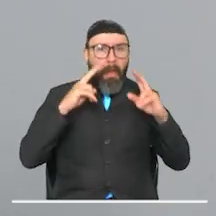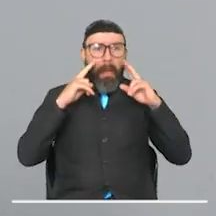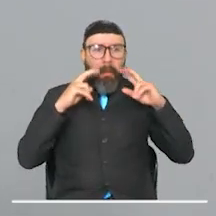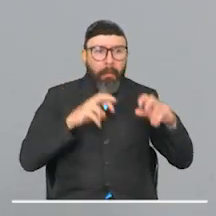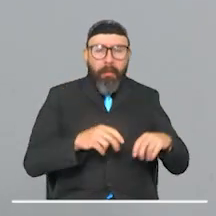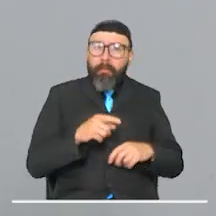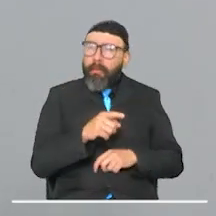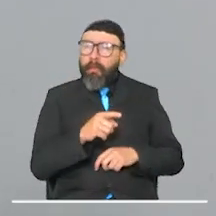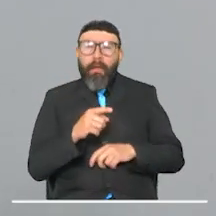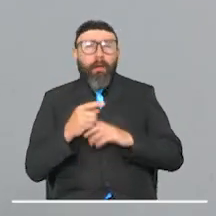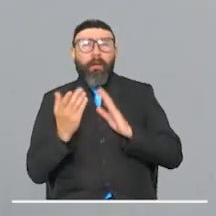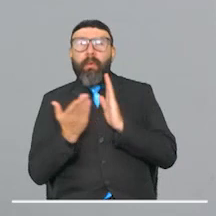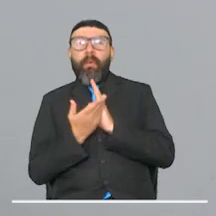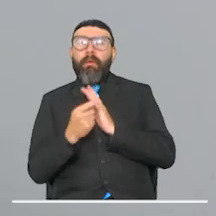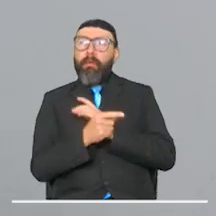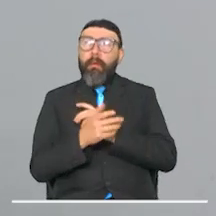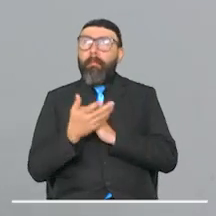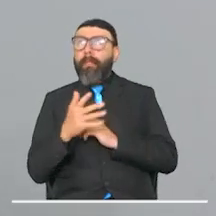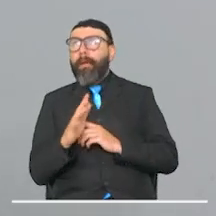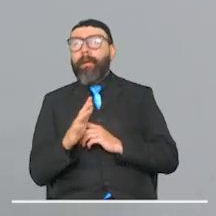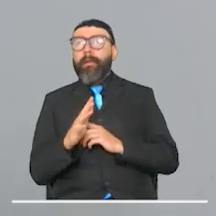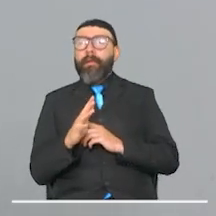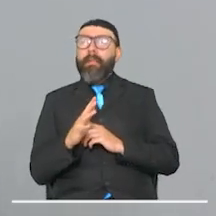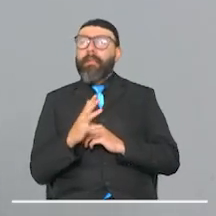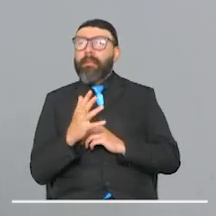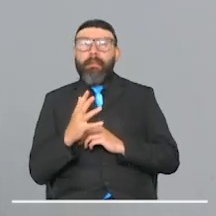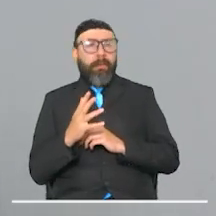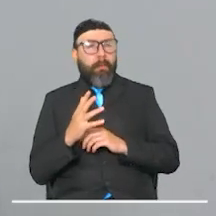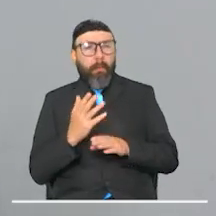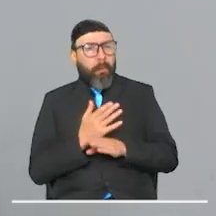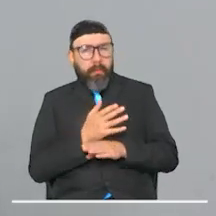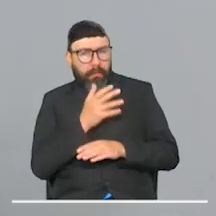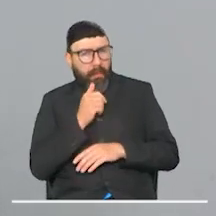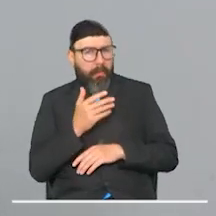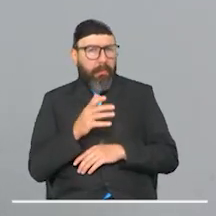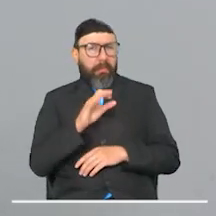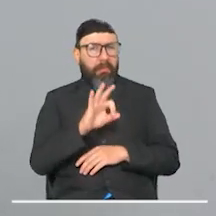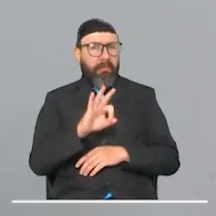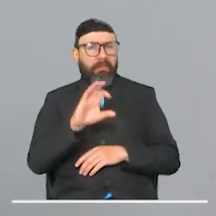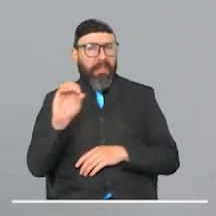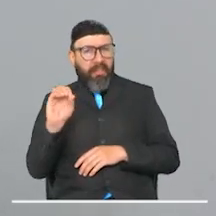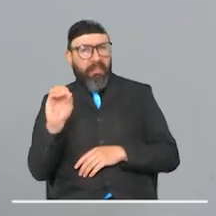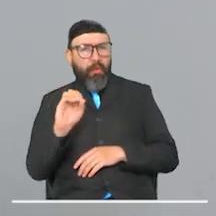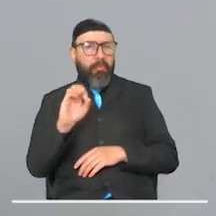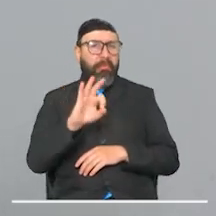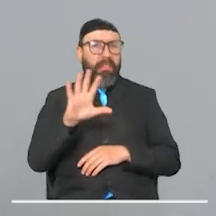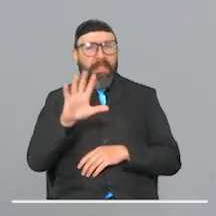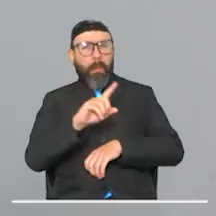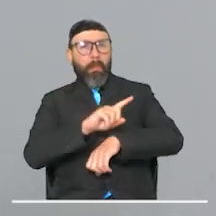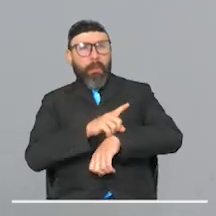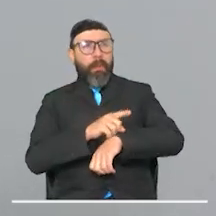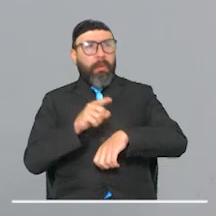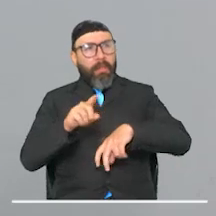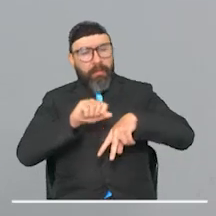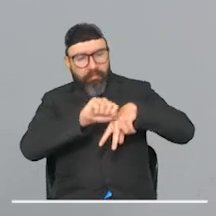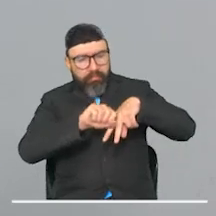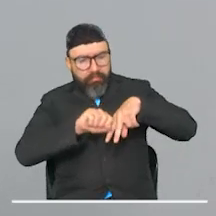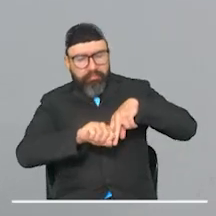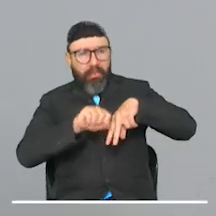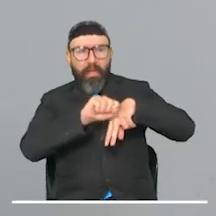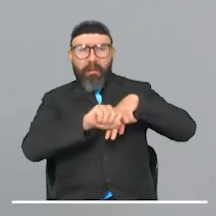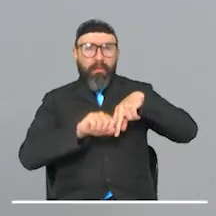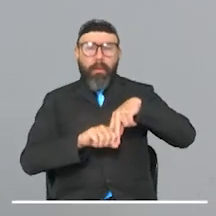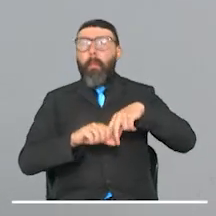mínimo en un paciente sin muchas complicaciones aproximadamente 30 a 35 minutos es un estudio que se puede hacer en varias posiciones de